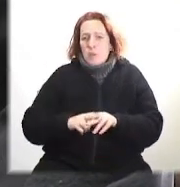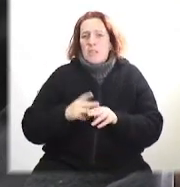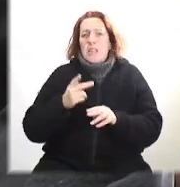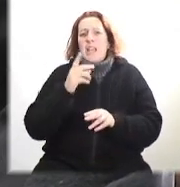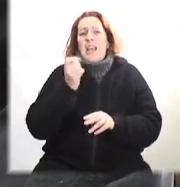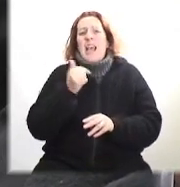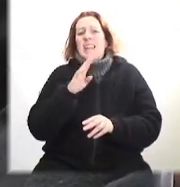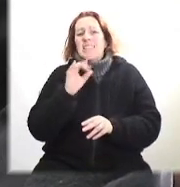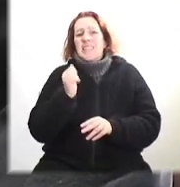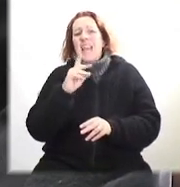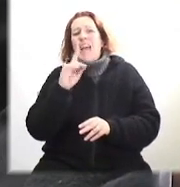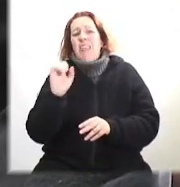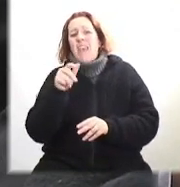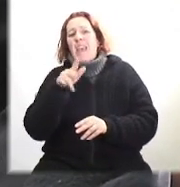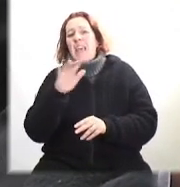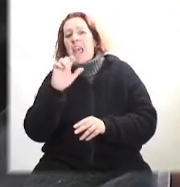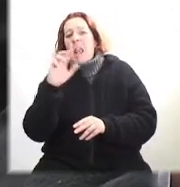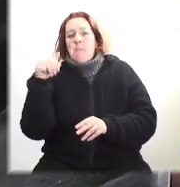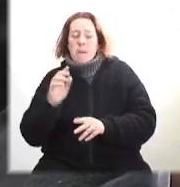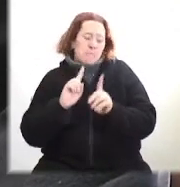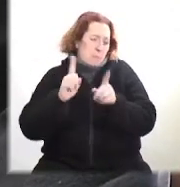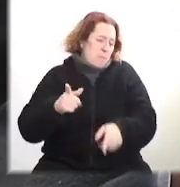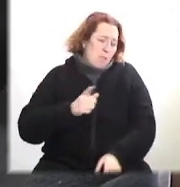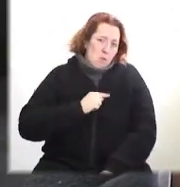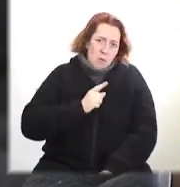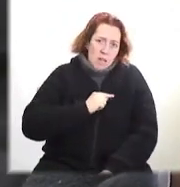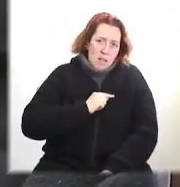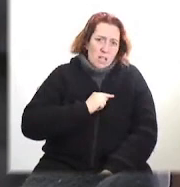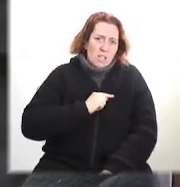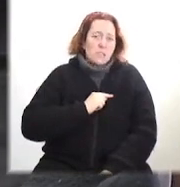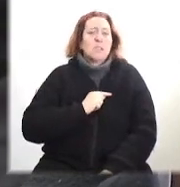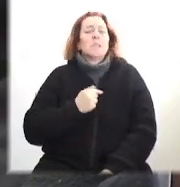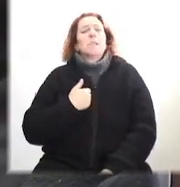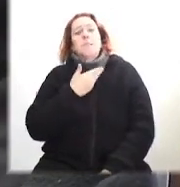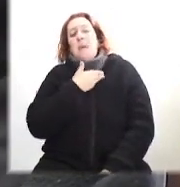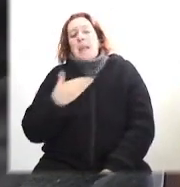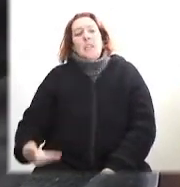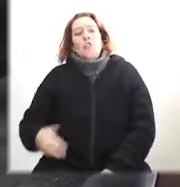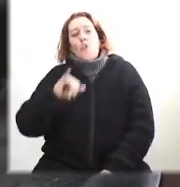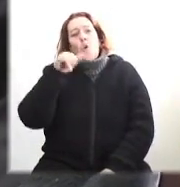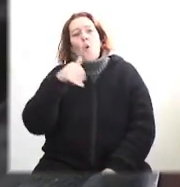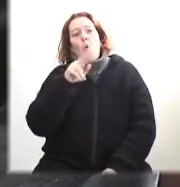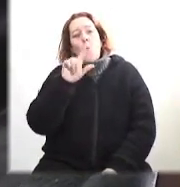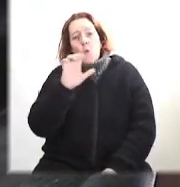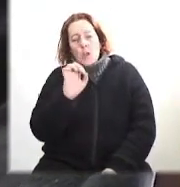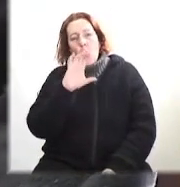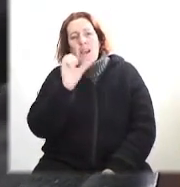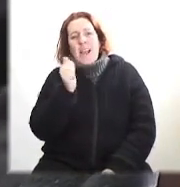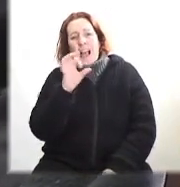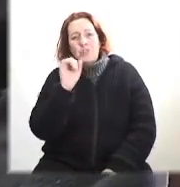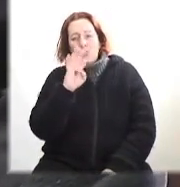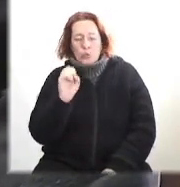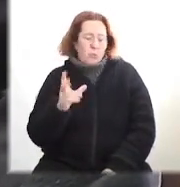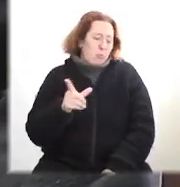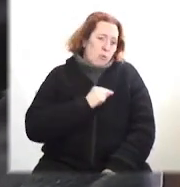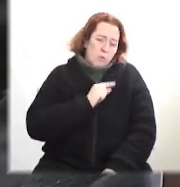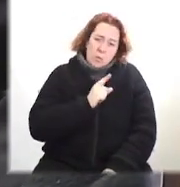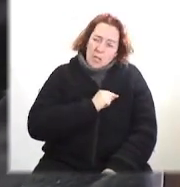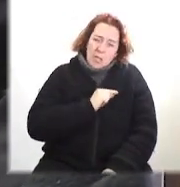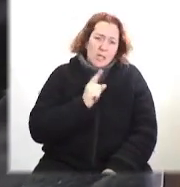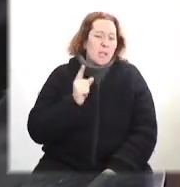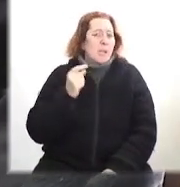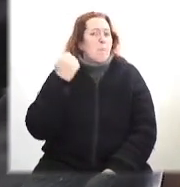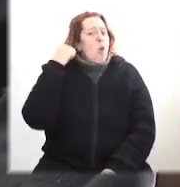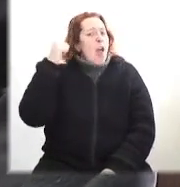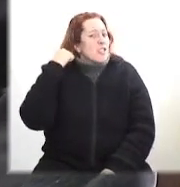Hellman, nos duele la muerte del maestro Julio Castro, nos duelen las violaciones